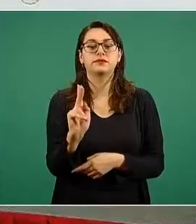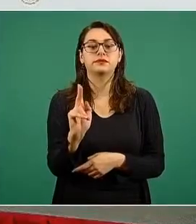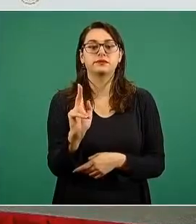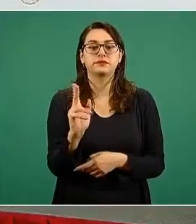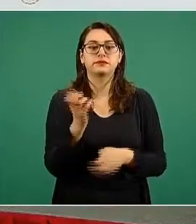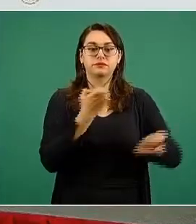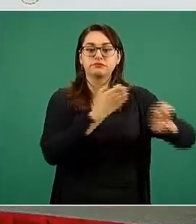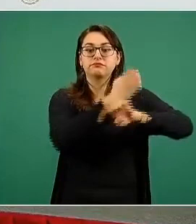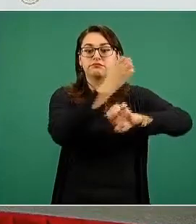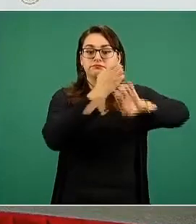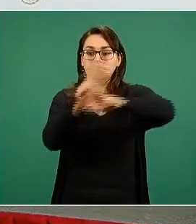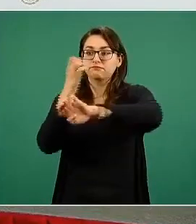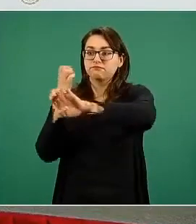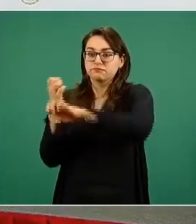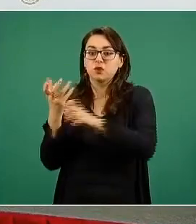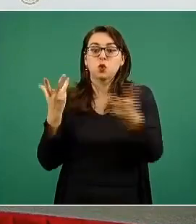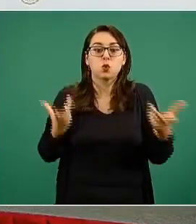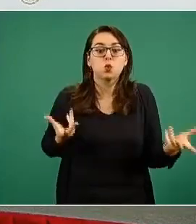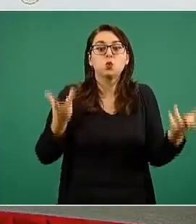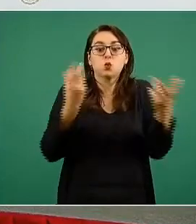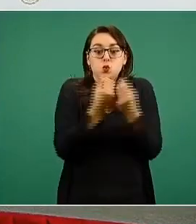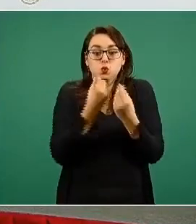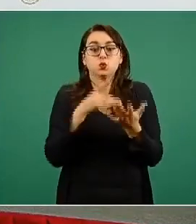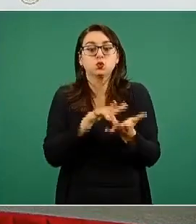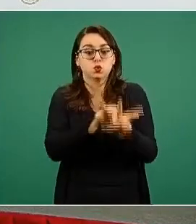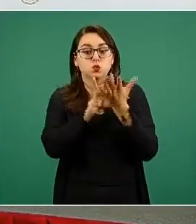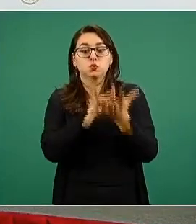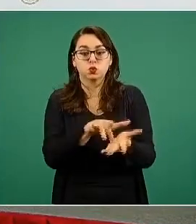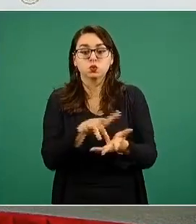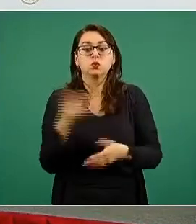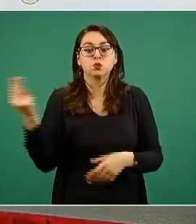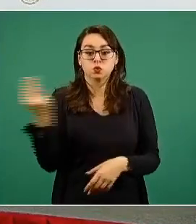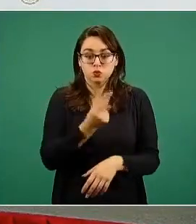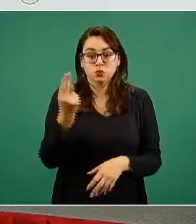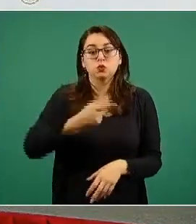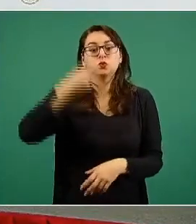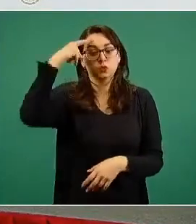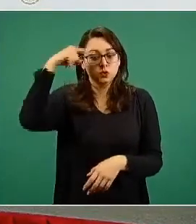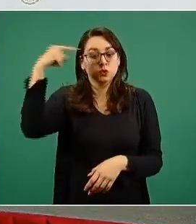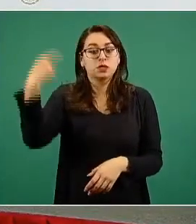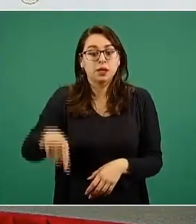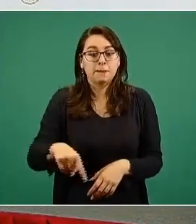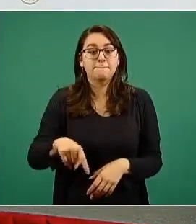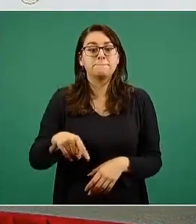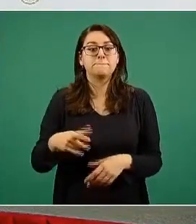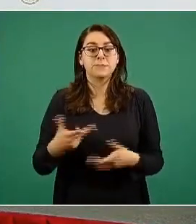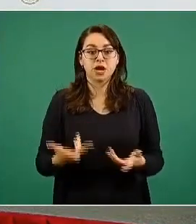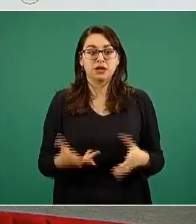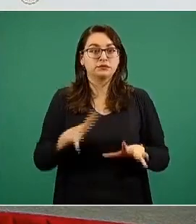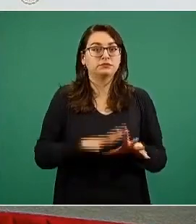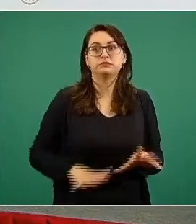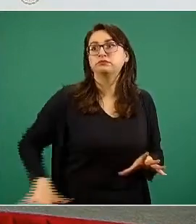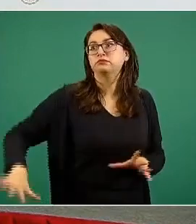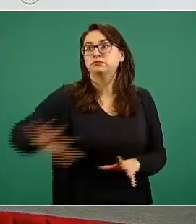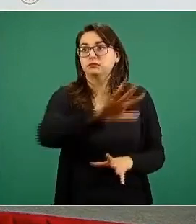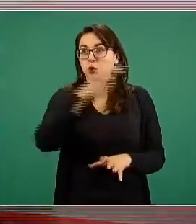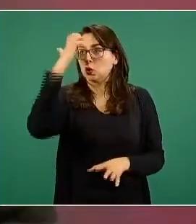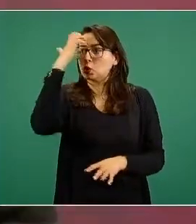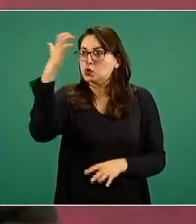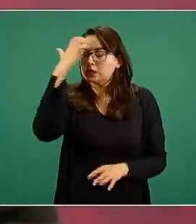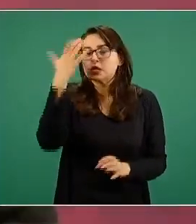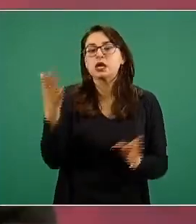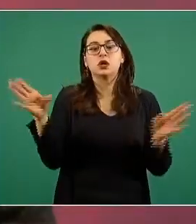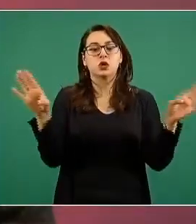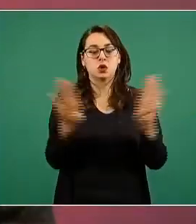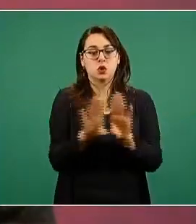necesariamente estatal de apoyo para el conocimiento y reconocimiento del territorio y